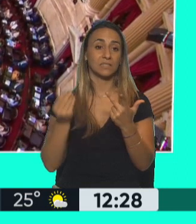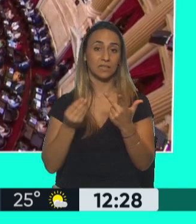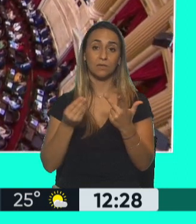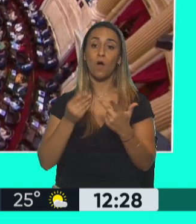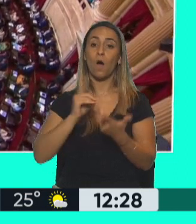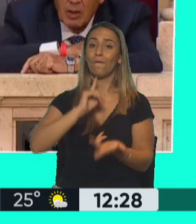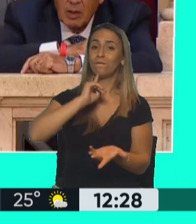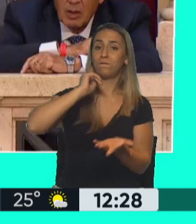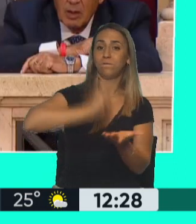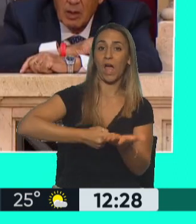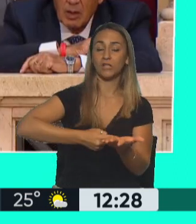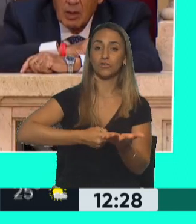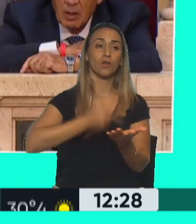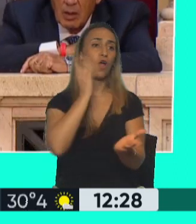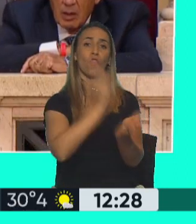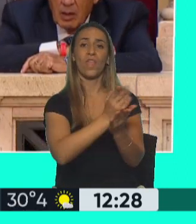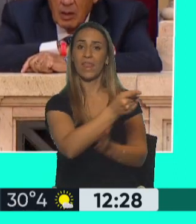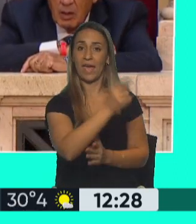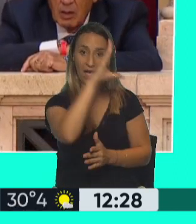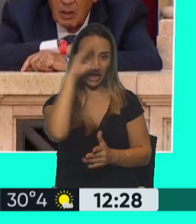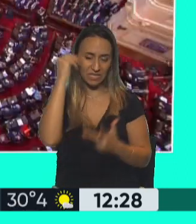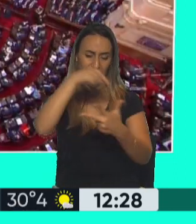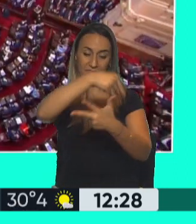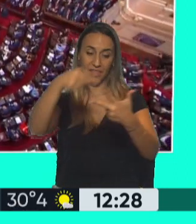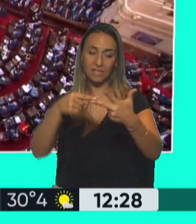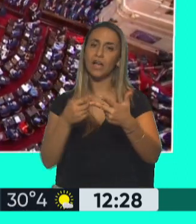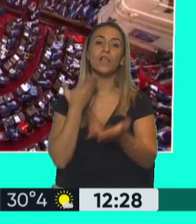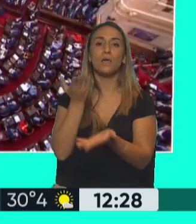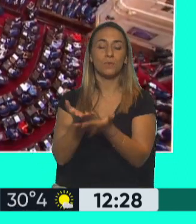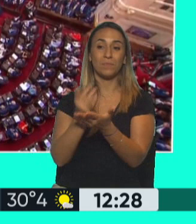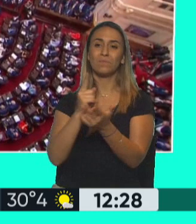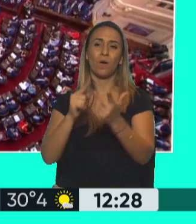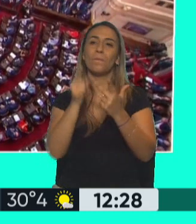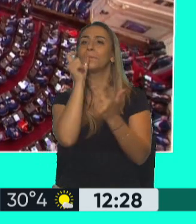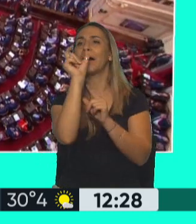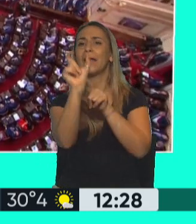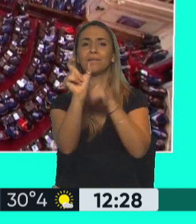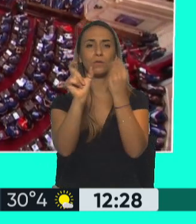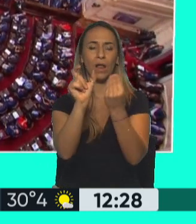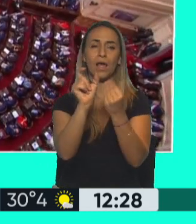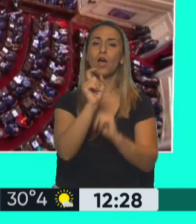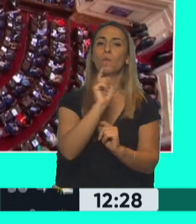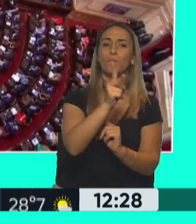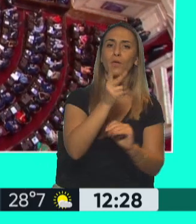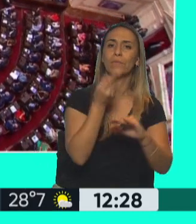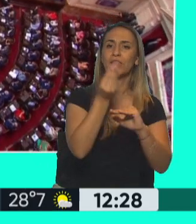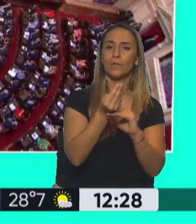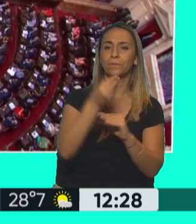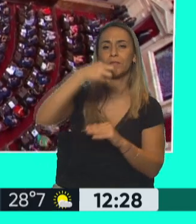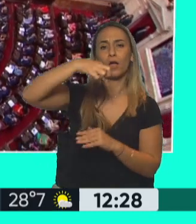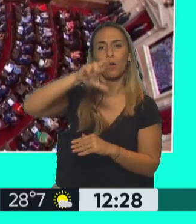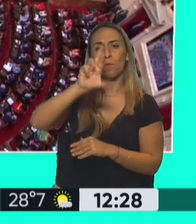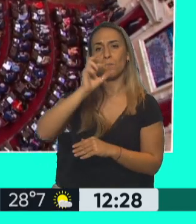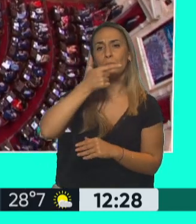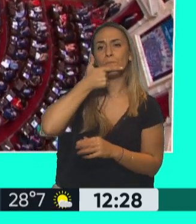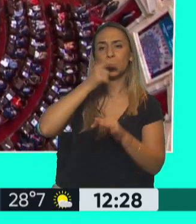a Cristina. Sí, puede haber una polémica sobre esa palabra justamente, ¿no? Claro. Sobre la inhabilitación, proscripción, etcétera. Esa es una polémica jurídica. Yo creo que la